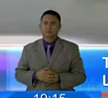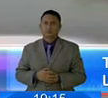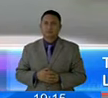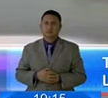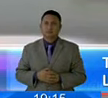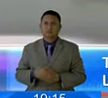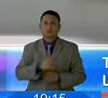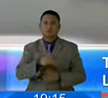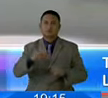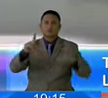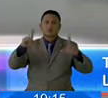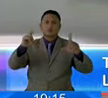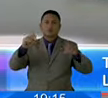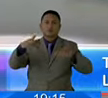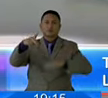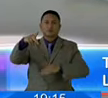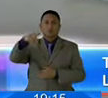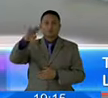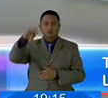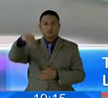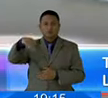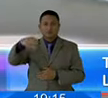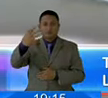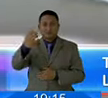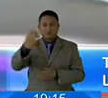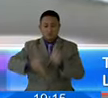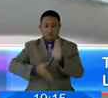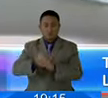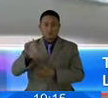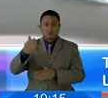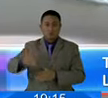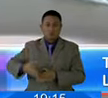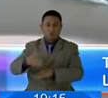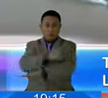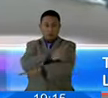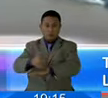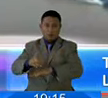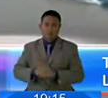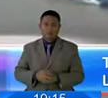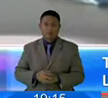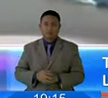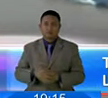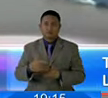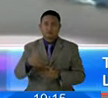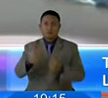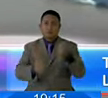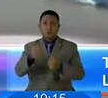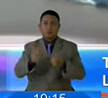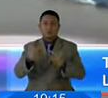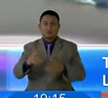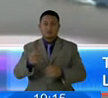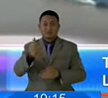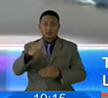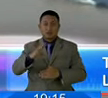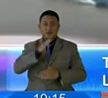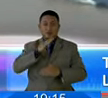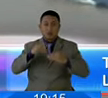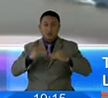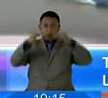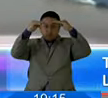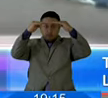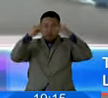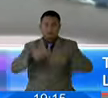Esta foto fue tomada en el kilómetro 15 de la vía Daule. Los vehículos lucen casi cubiertos por el agua.